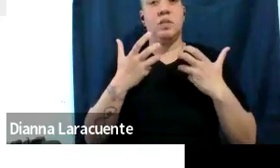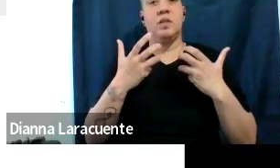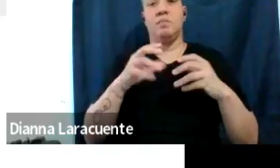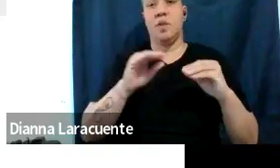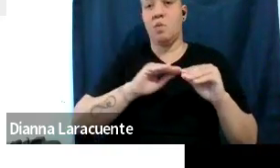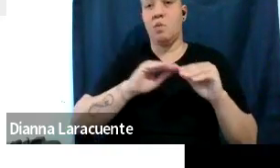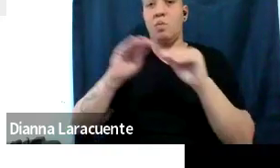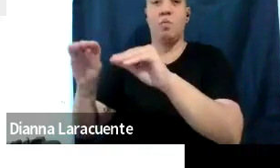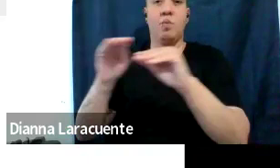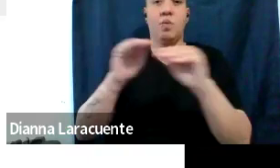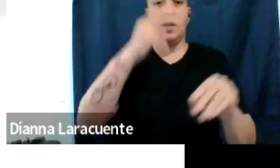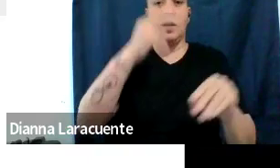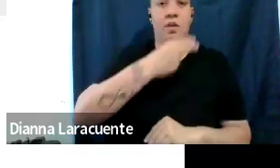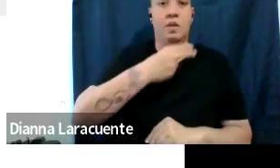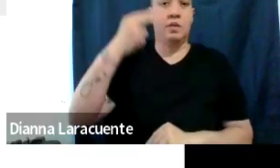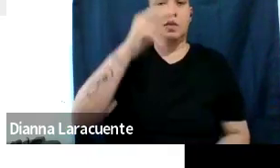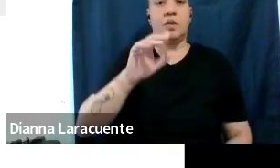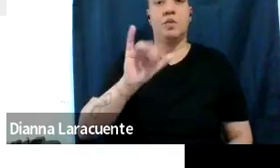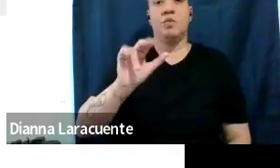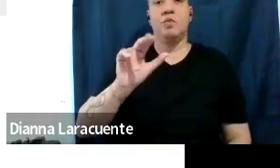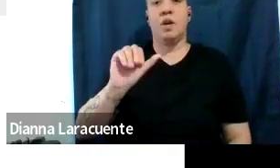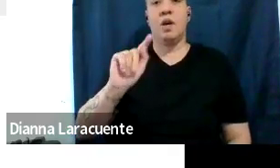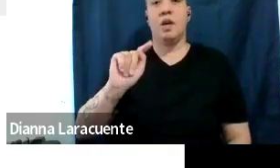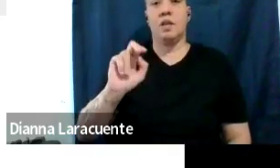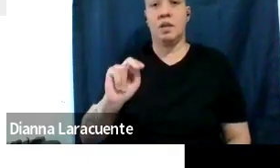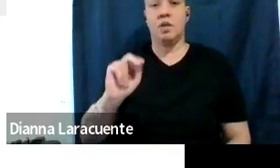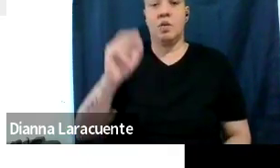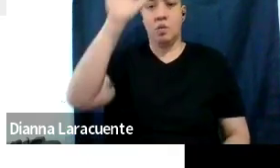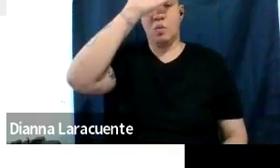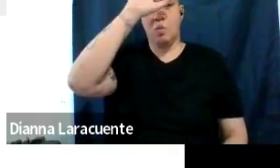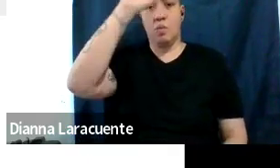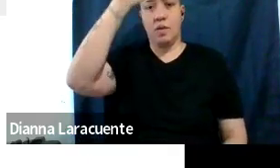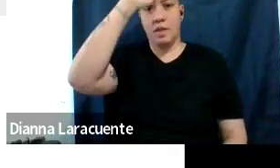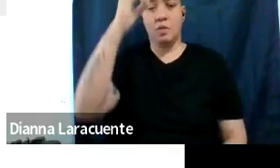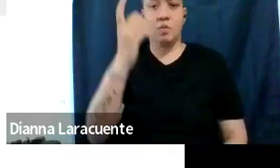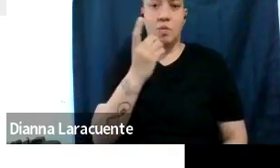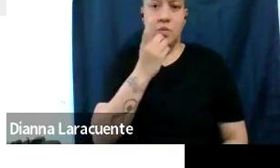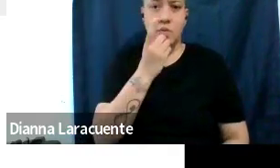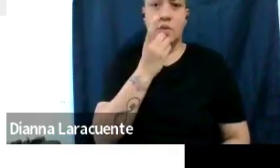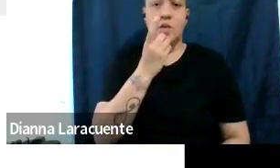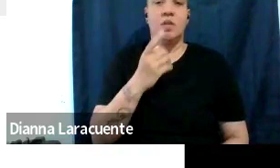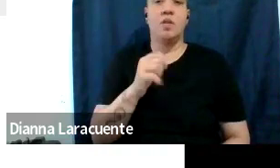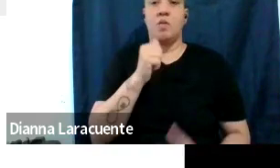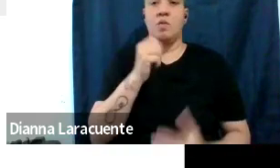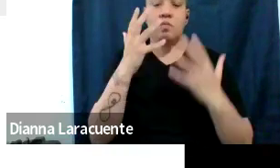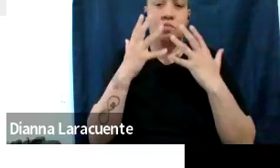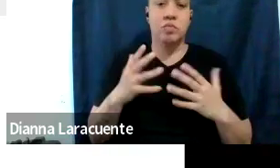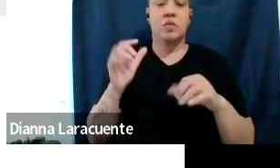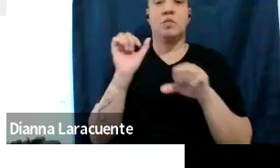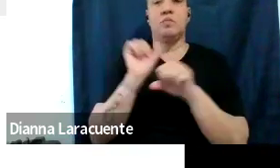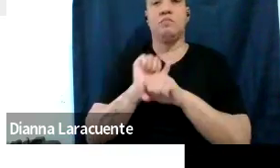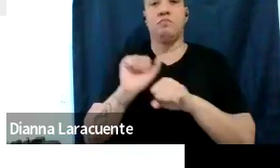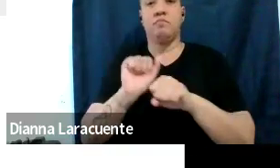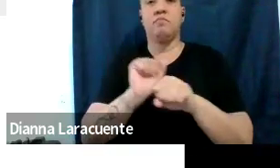y a Hawái, Yucatán, Cuba, Santo Domingo van los infelices braceros buscando el trozo